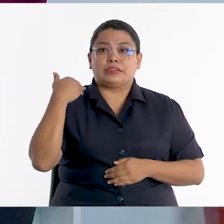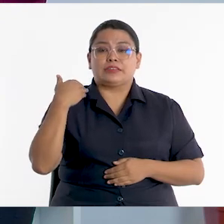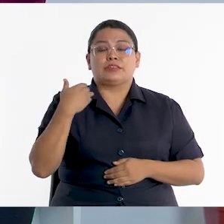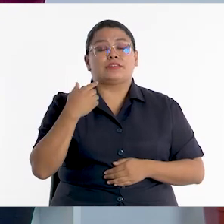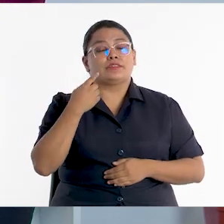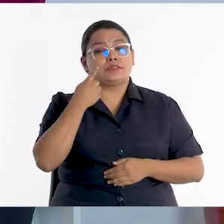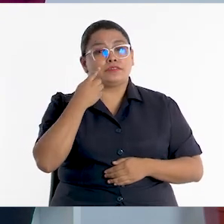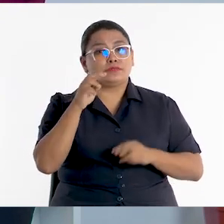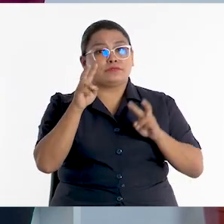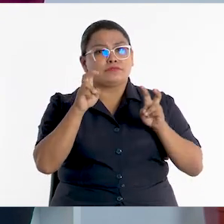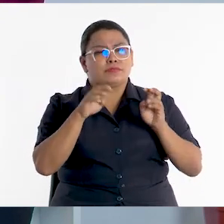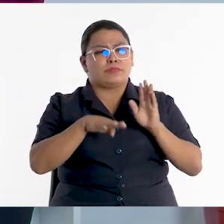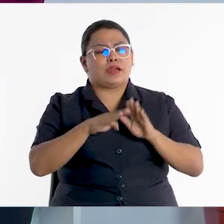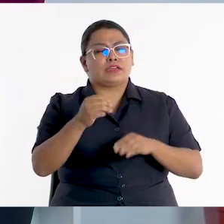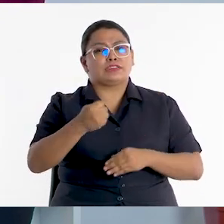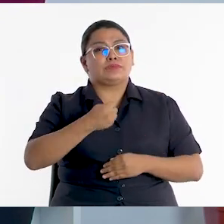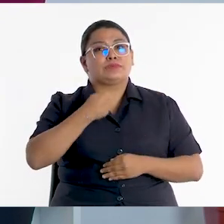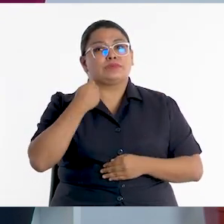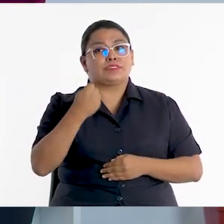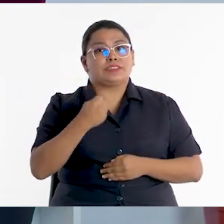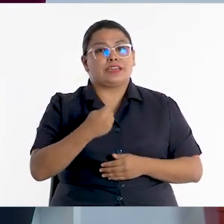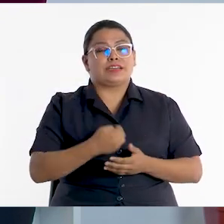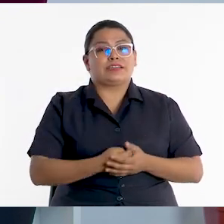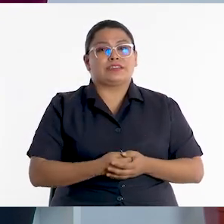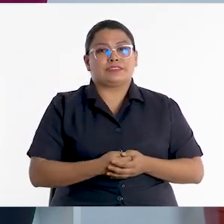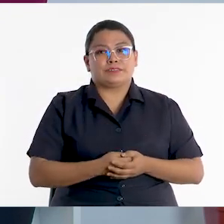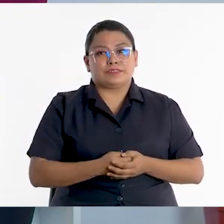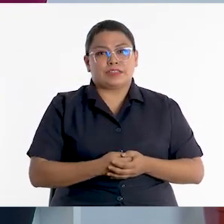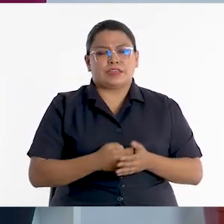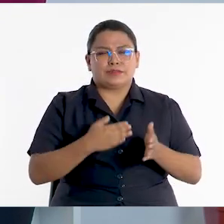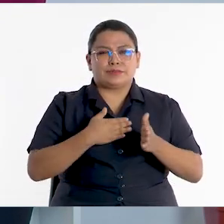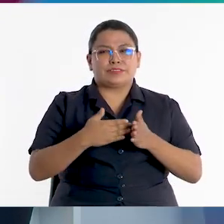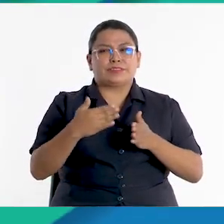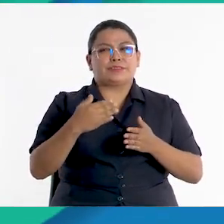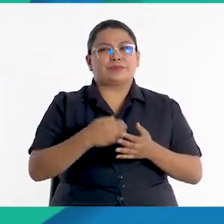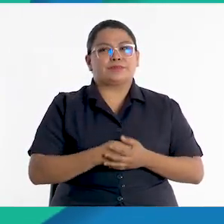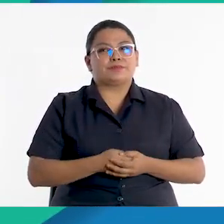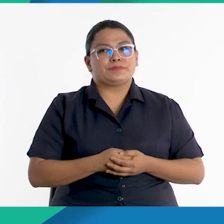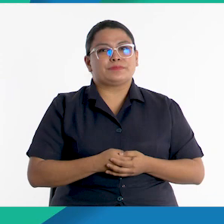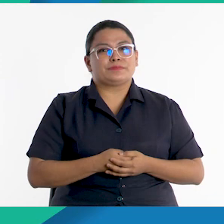enfatizando en los contenidos más relevantes. Sin más preámbulo, empecemos.